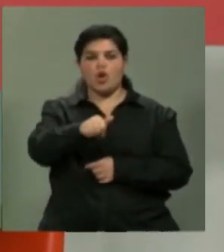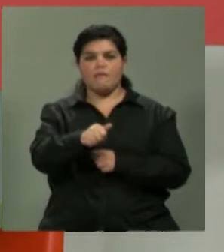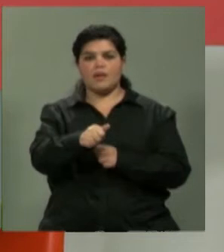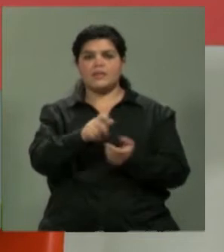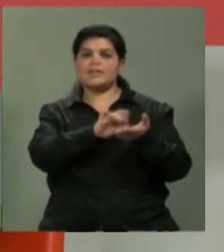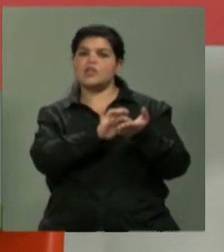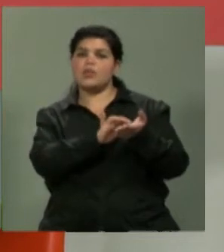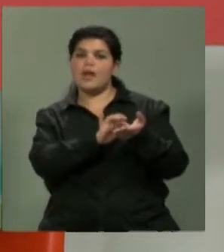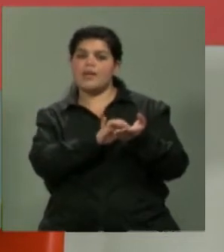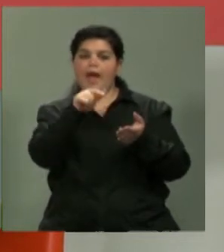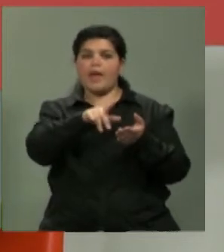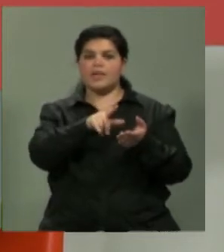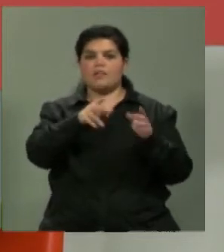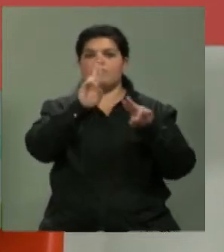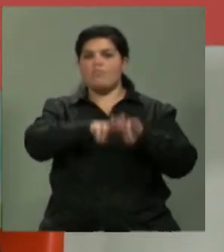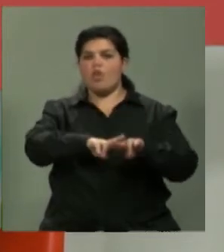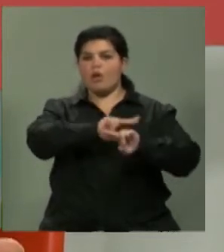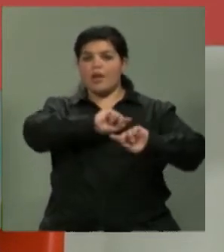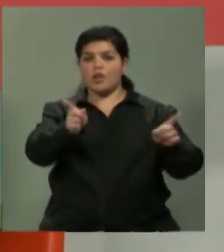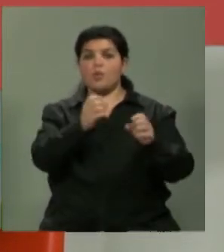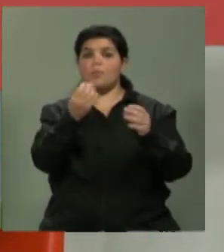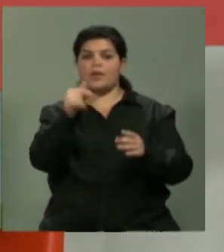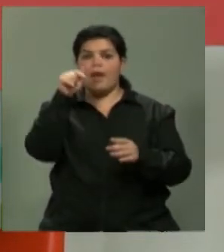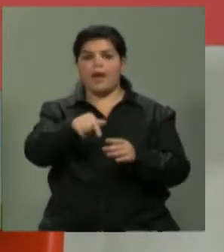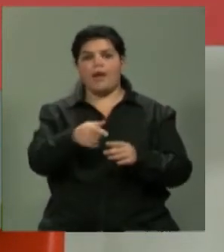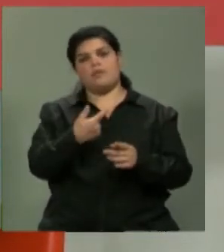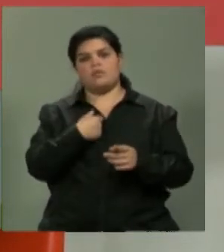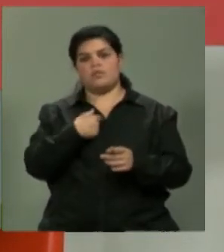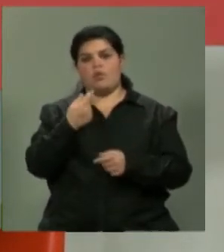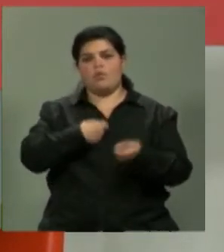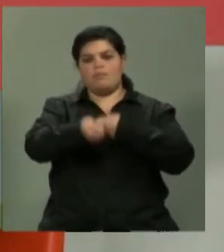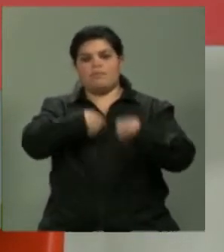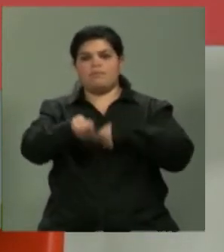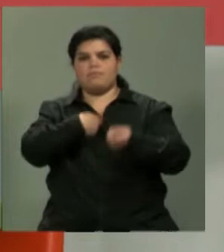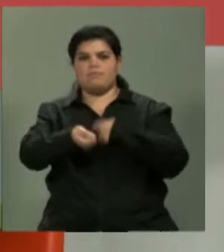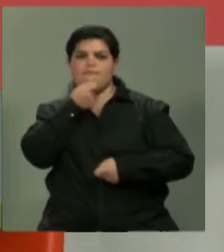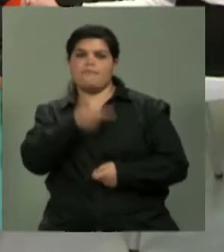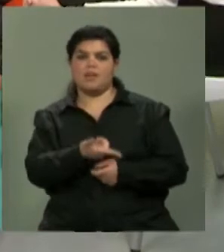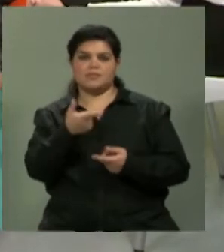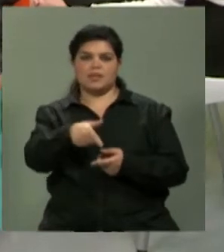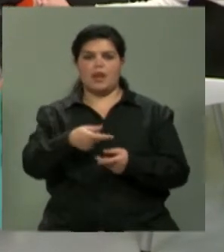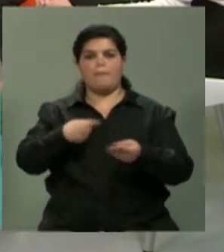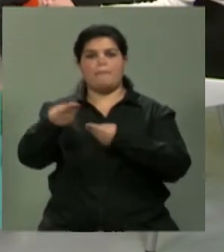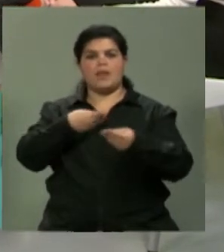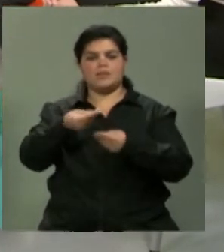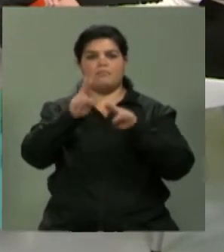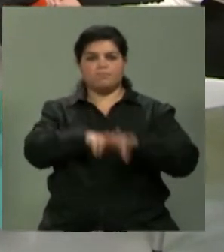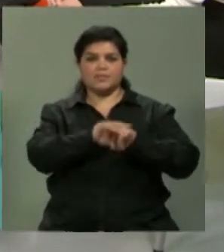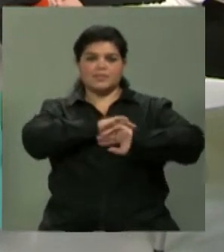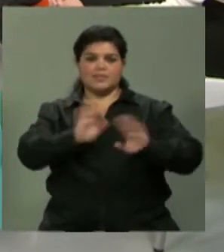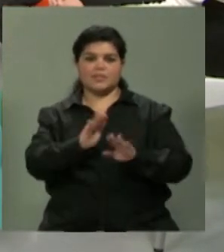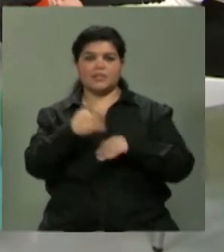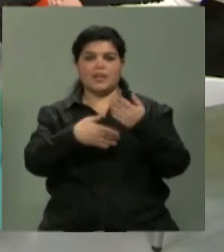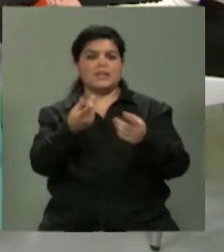desactivar los celulares cuando los roban, porque si no, se quedan ellos sin el negocio. Sería muy fácil si las empresas desactivaran. Necesitan más